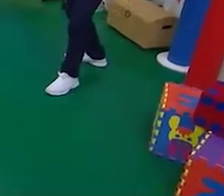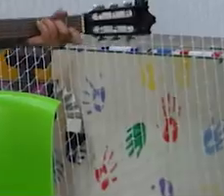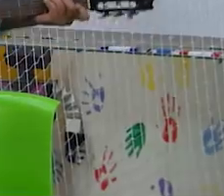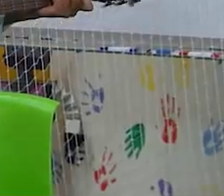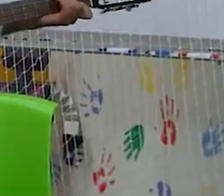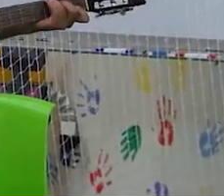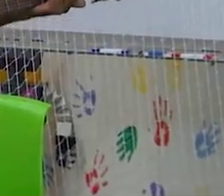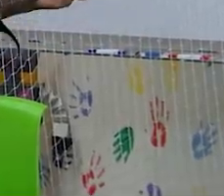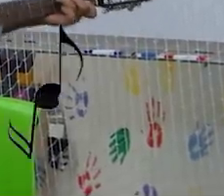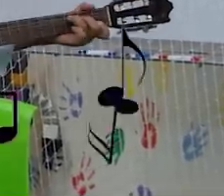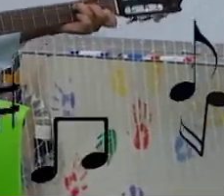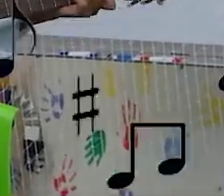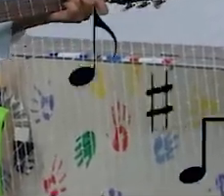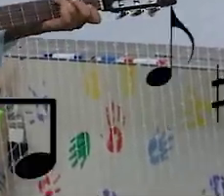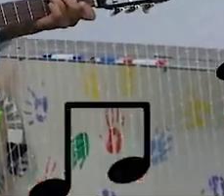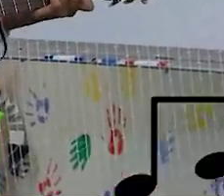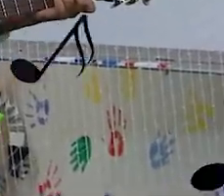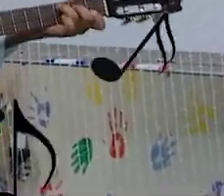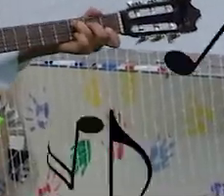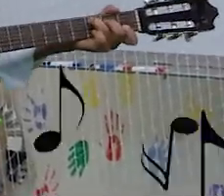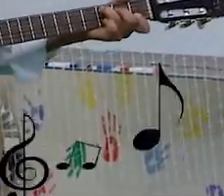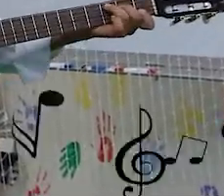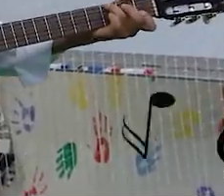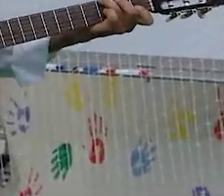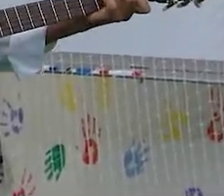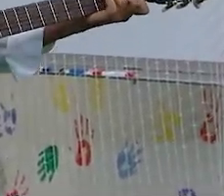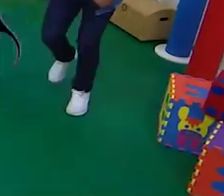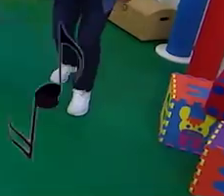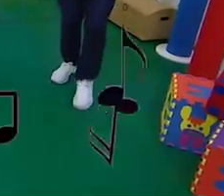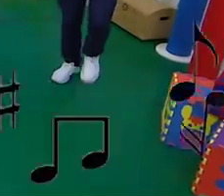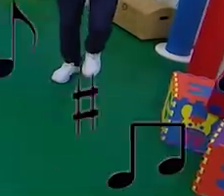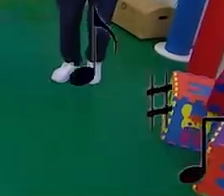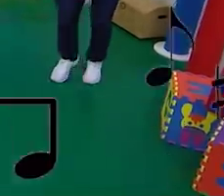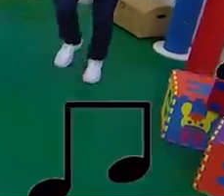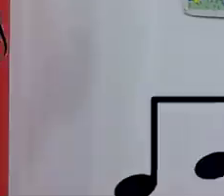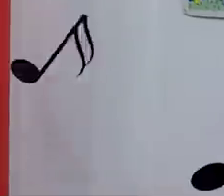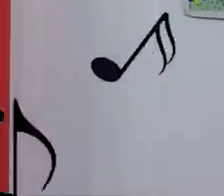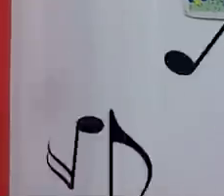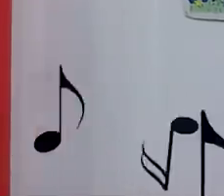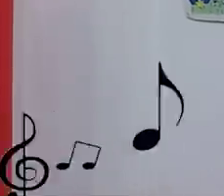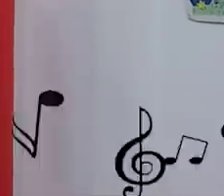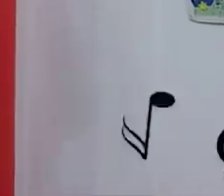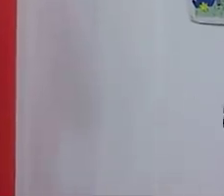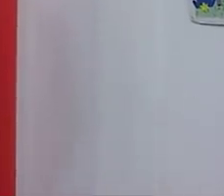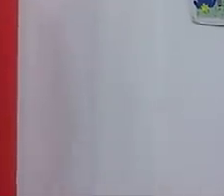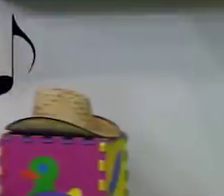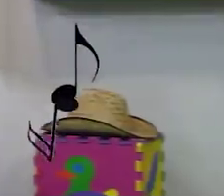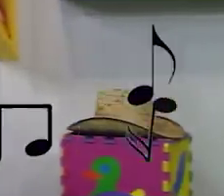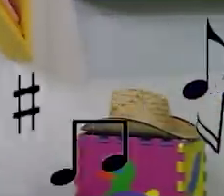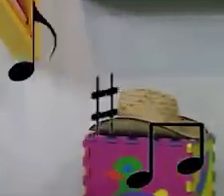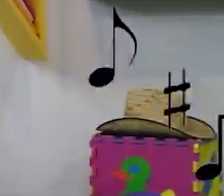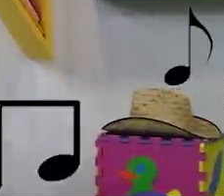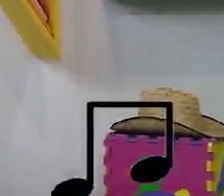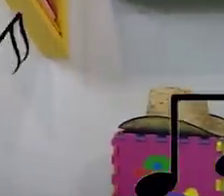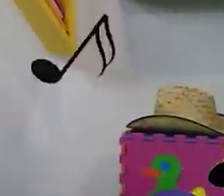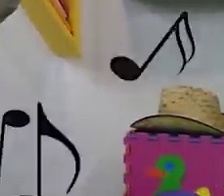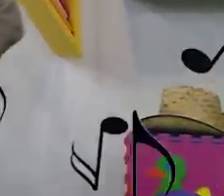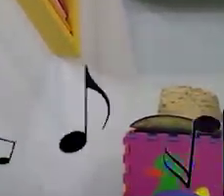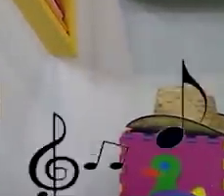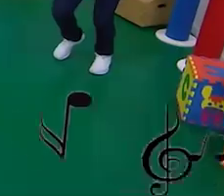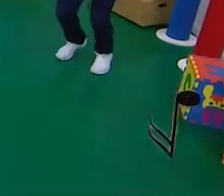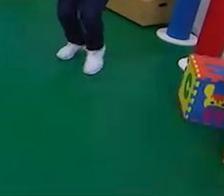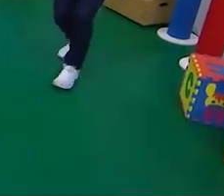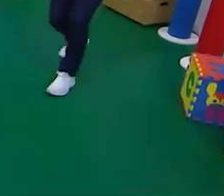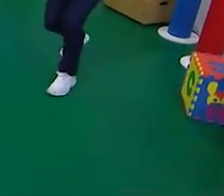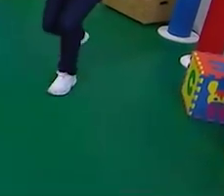la rana sale a pasear. Cuando la rana sale a pasear. Viene el mosquito y la quiere llevar.